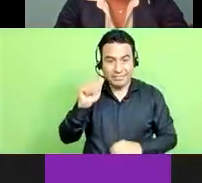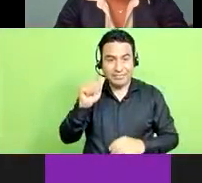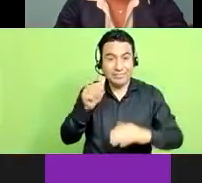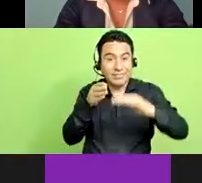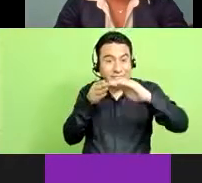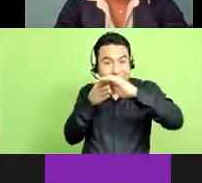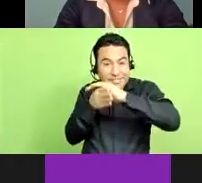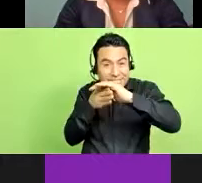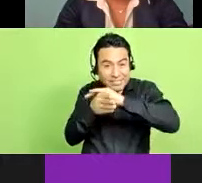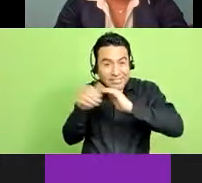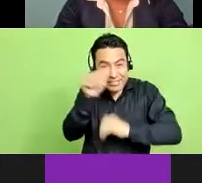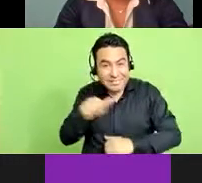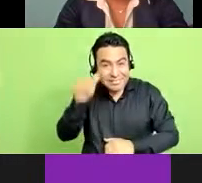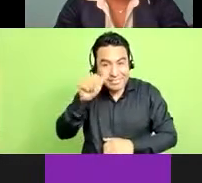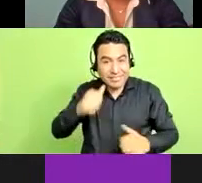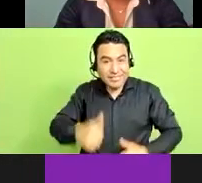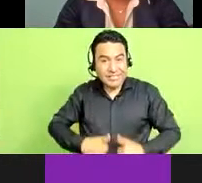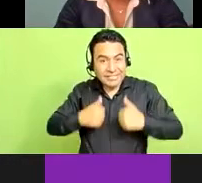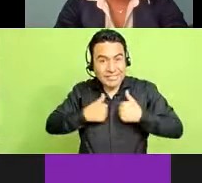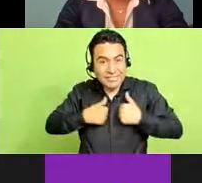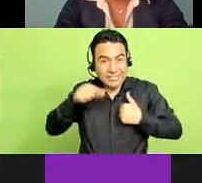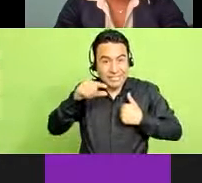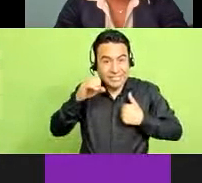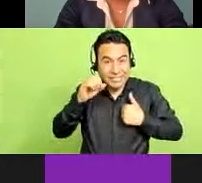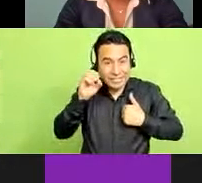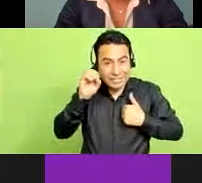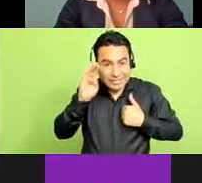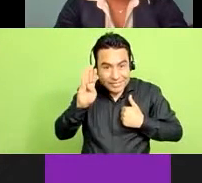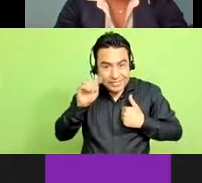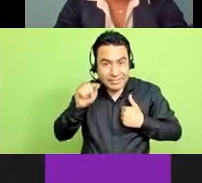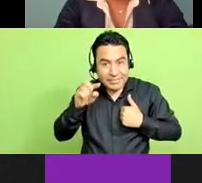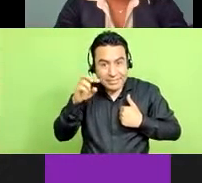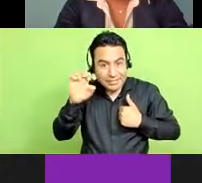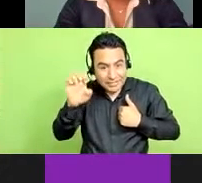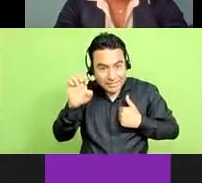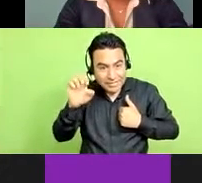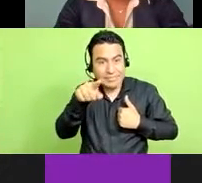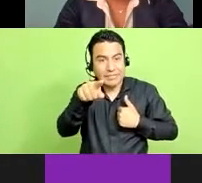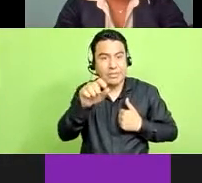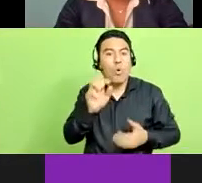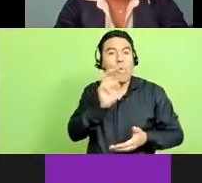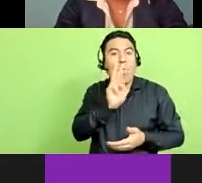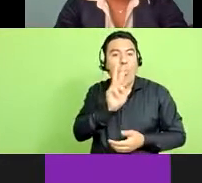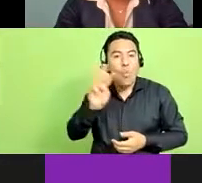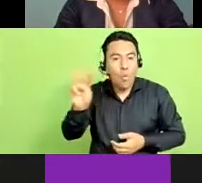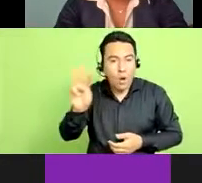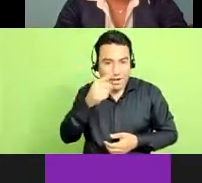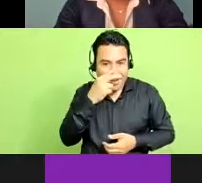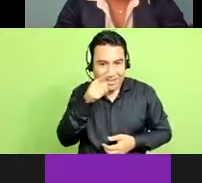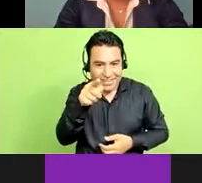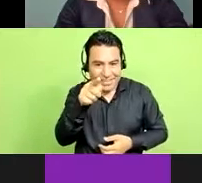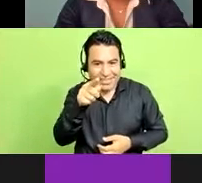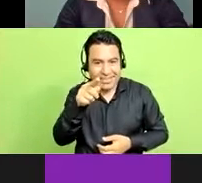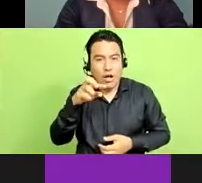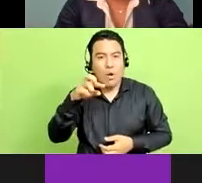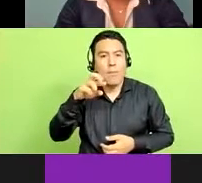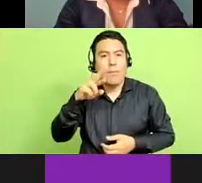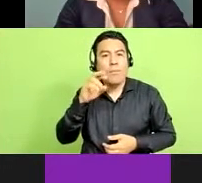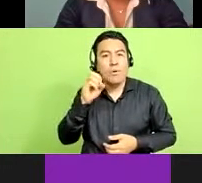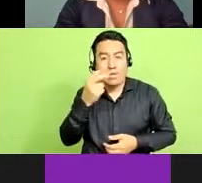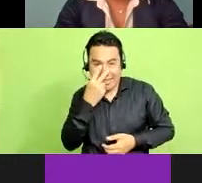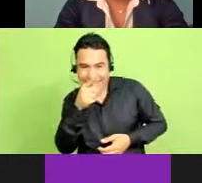vivienda puntogov punto p nuestra web proceso de consulta punto vivienda apuntó gov punto